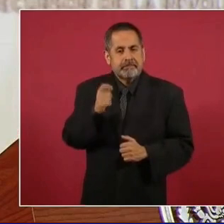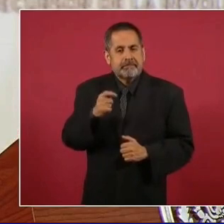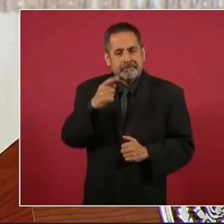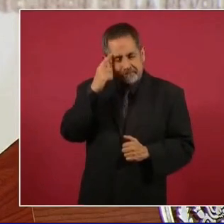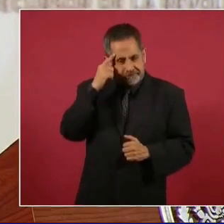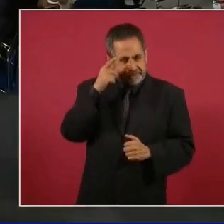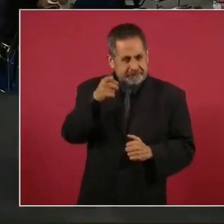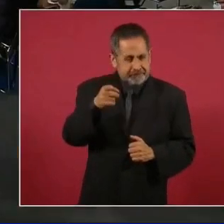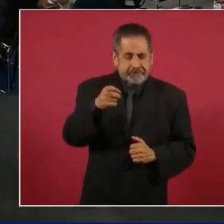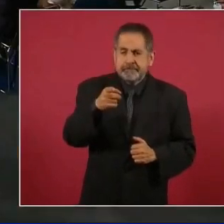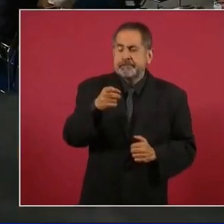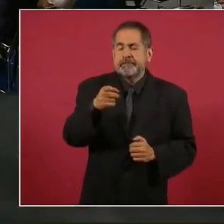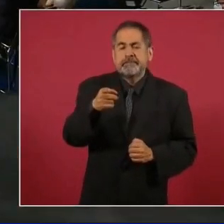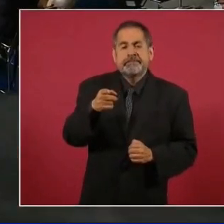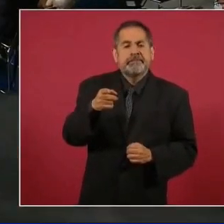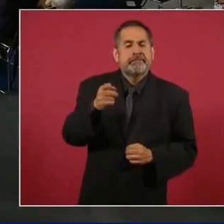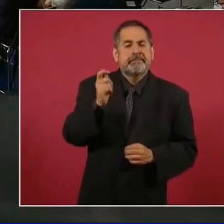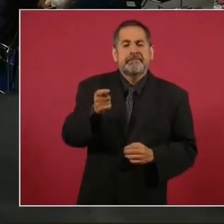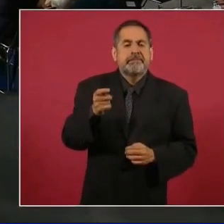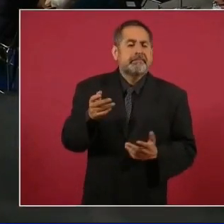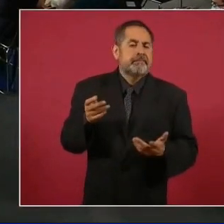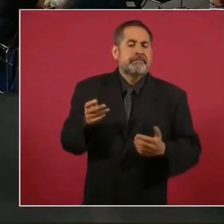implica